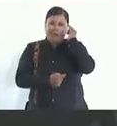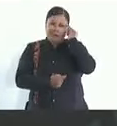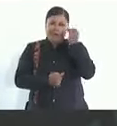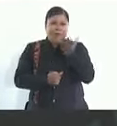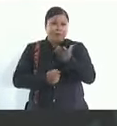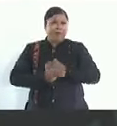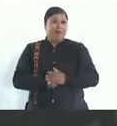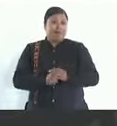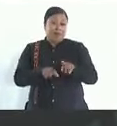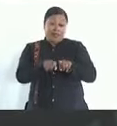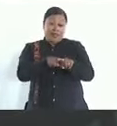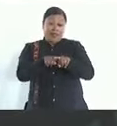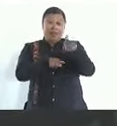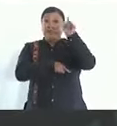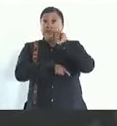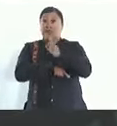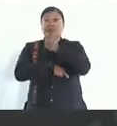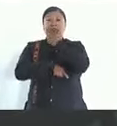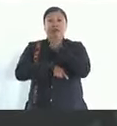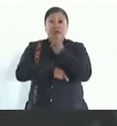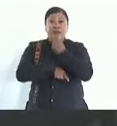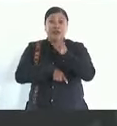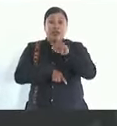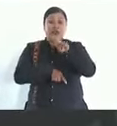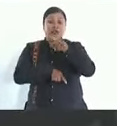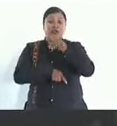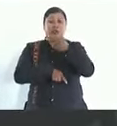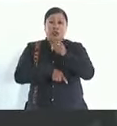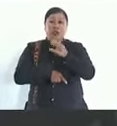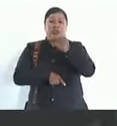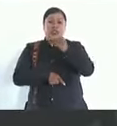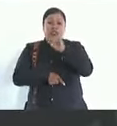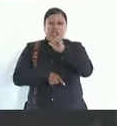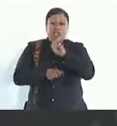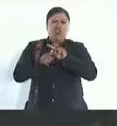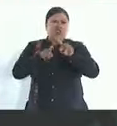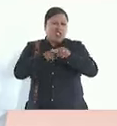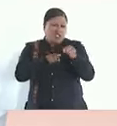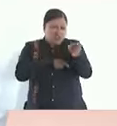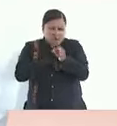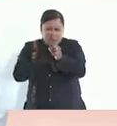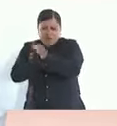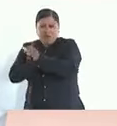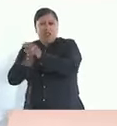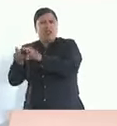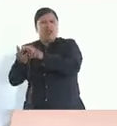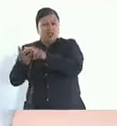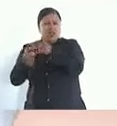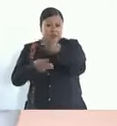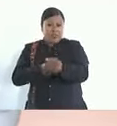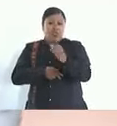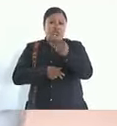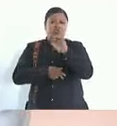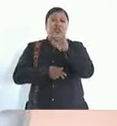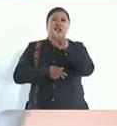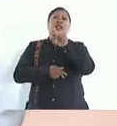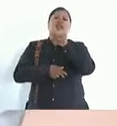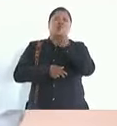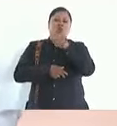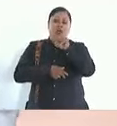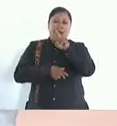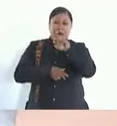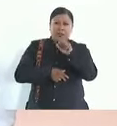con nuestras hermanas y hermanos amuzgos, cuicatecos, chatinos, chinantecos, chocholtecos, chontales, guaves,